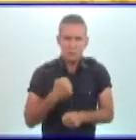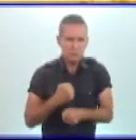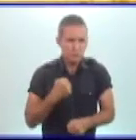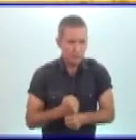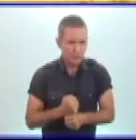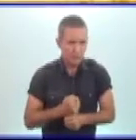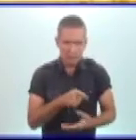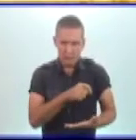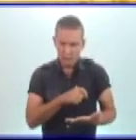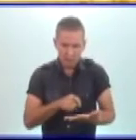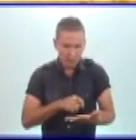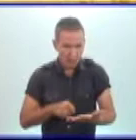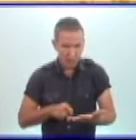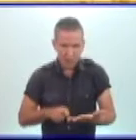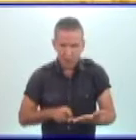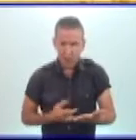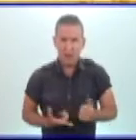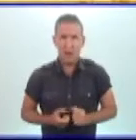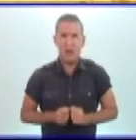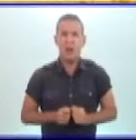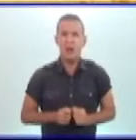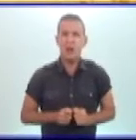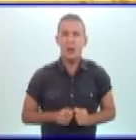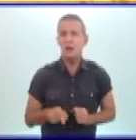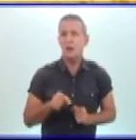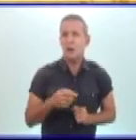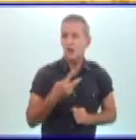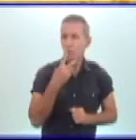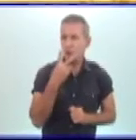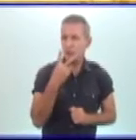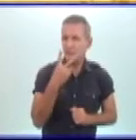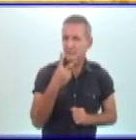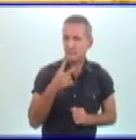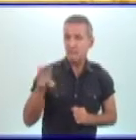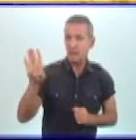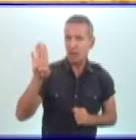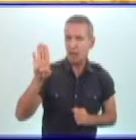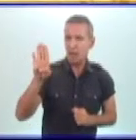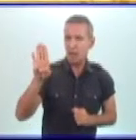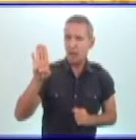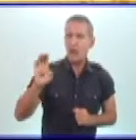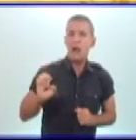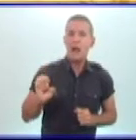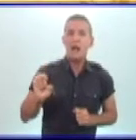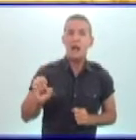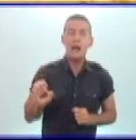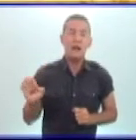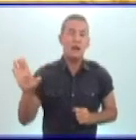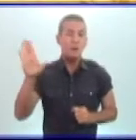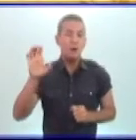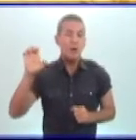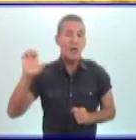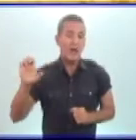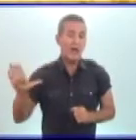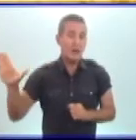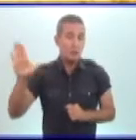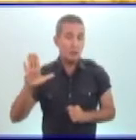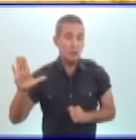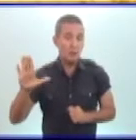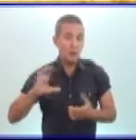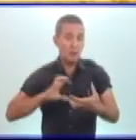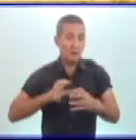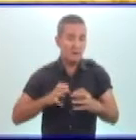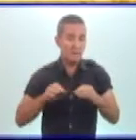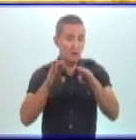partir del papel de rapiña que asumió la burguesía europea para poder conformar ese